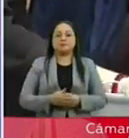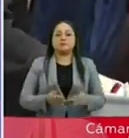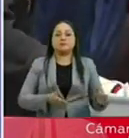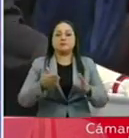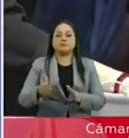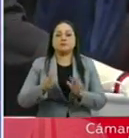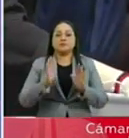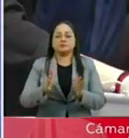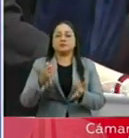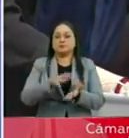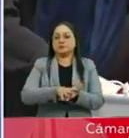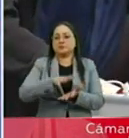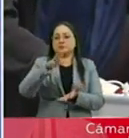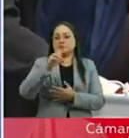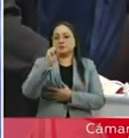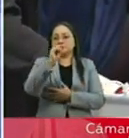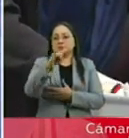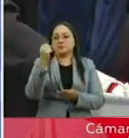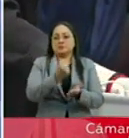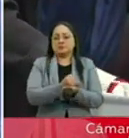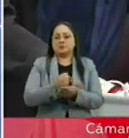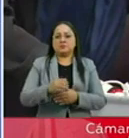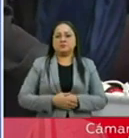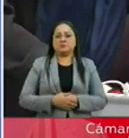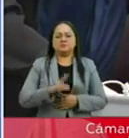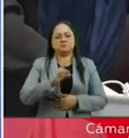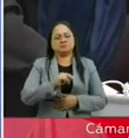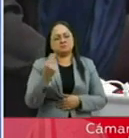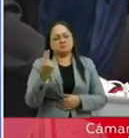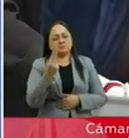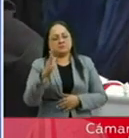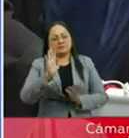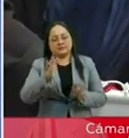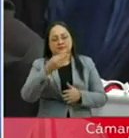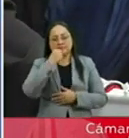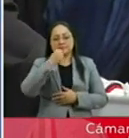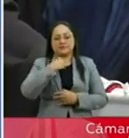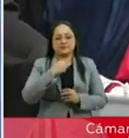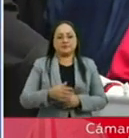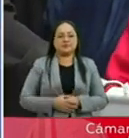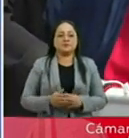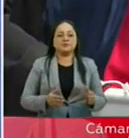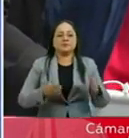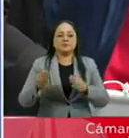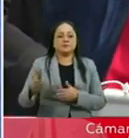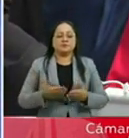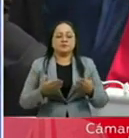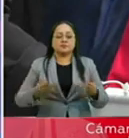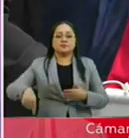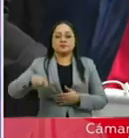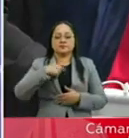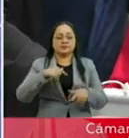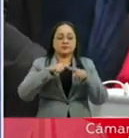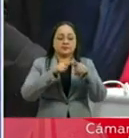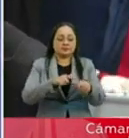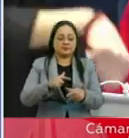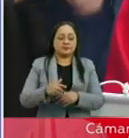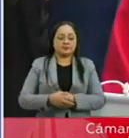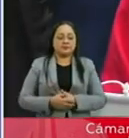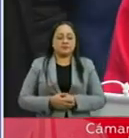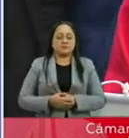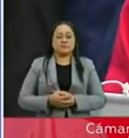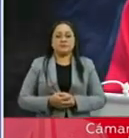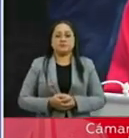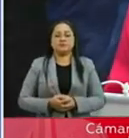tomando las decisiones porque eh Hay mucha división en los senadores del gobierno y la querido